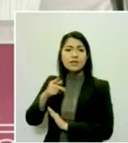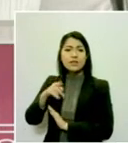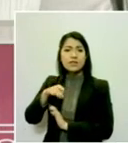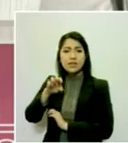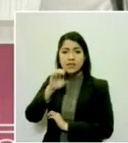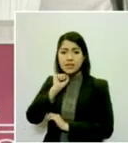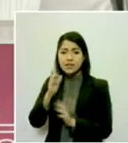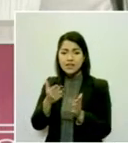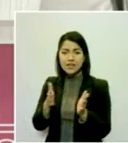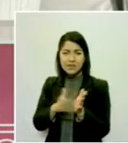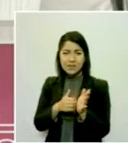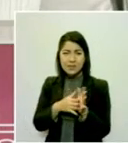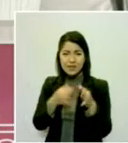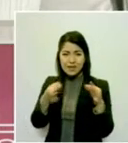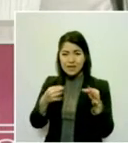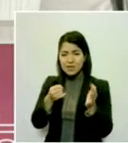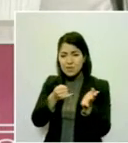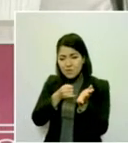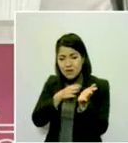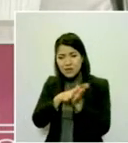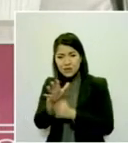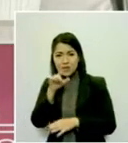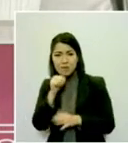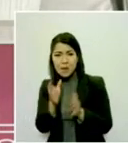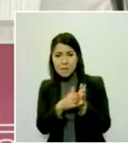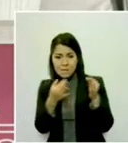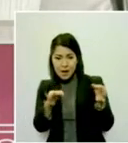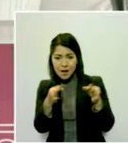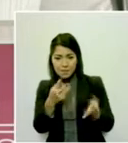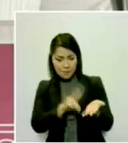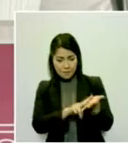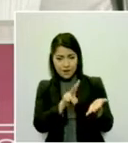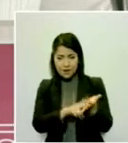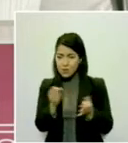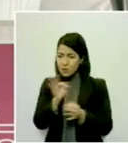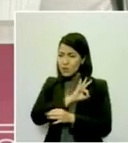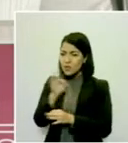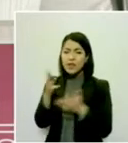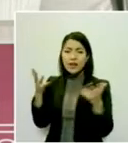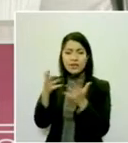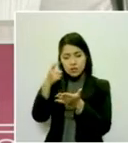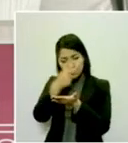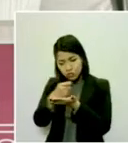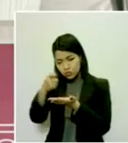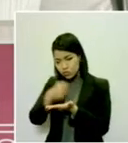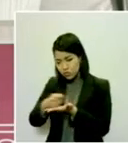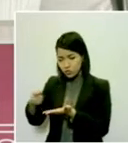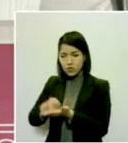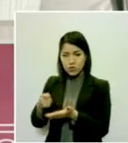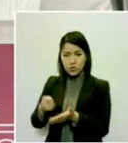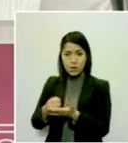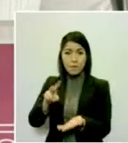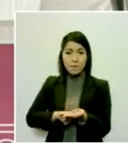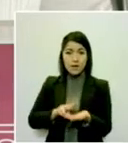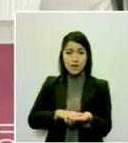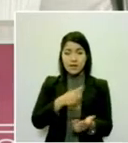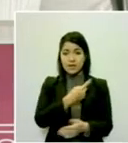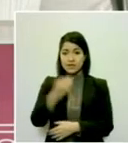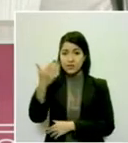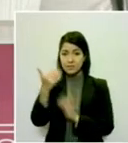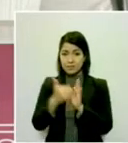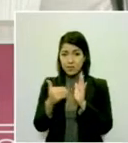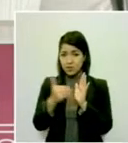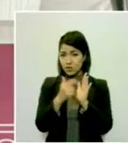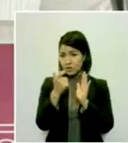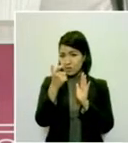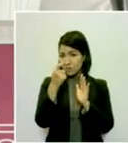lo que cuesta la impresión, con lo que cuesta el papel, con lo que cuesta toda la logística para poder llevar a cabo los cheques, tenemos un costo de casi 100 millones de pesos al